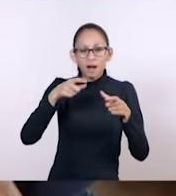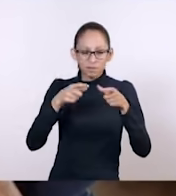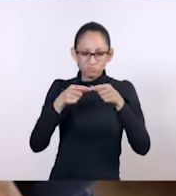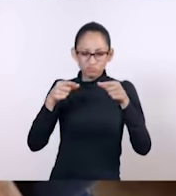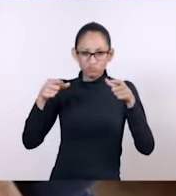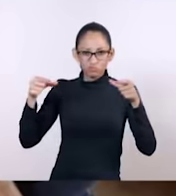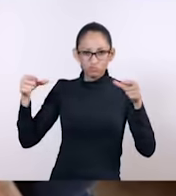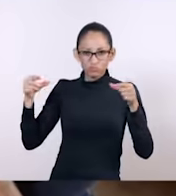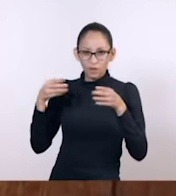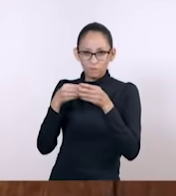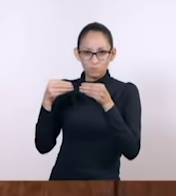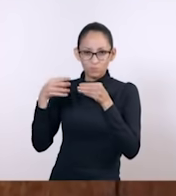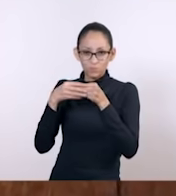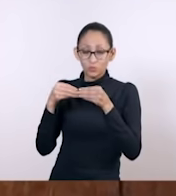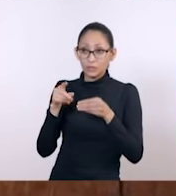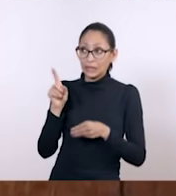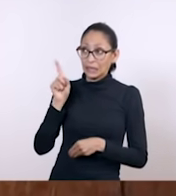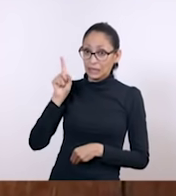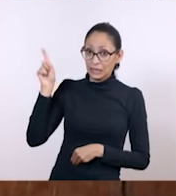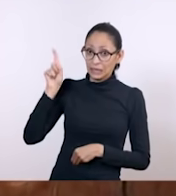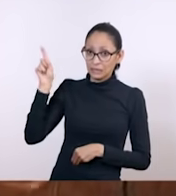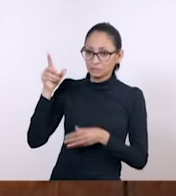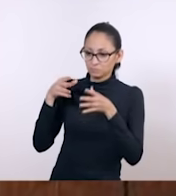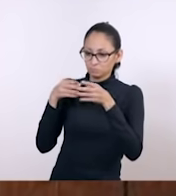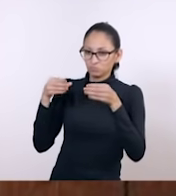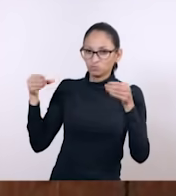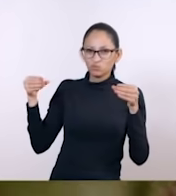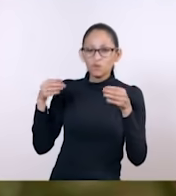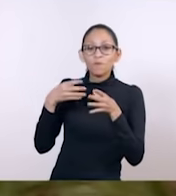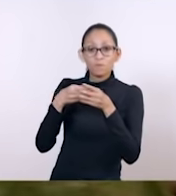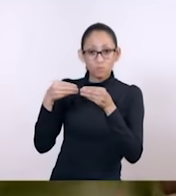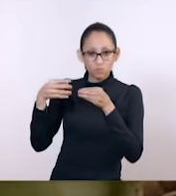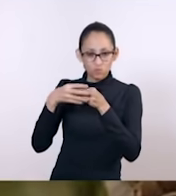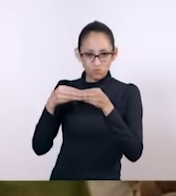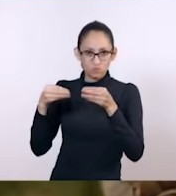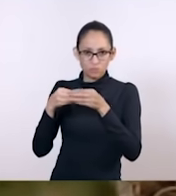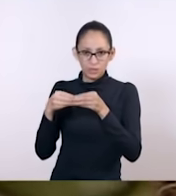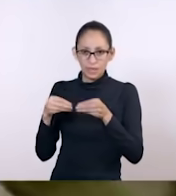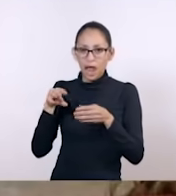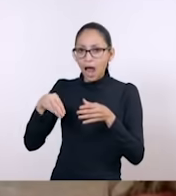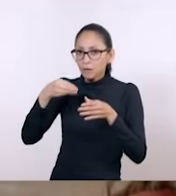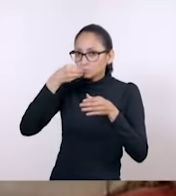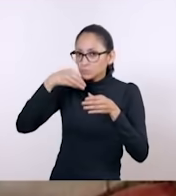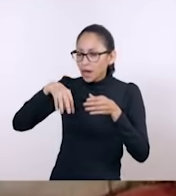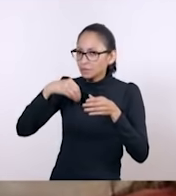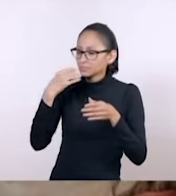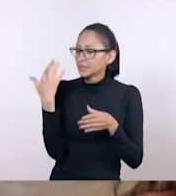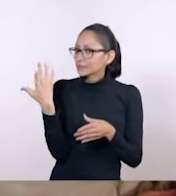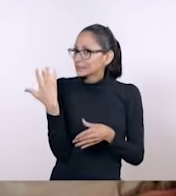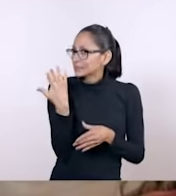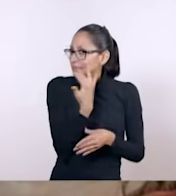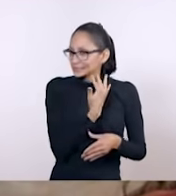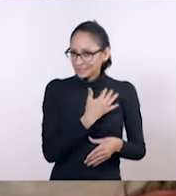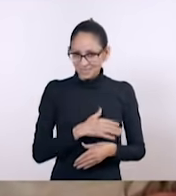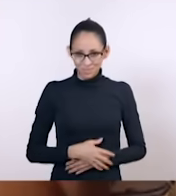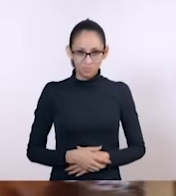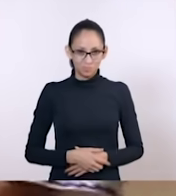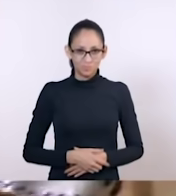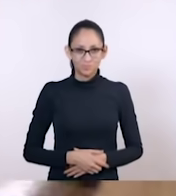las paternas. Este es una paterna y se come y sale muy rico.